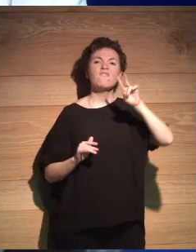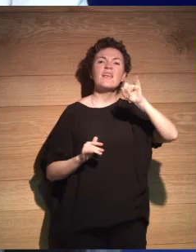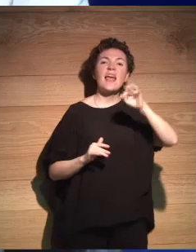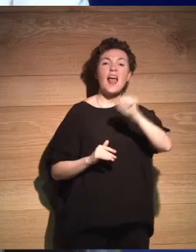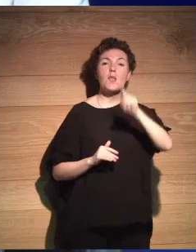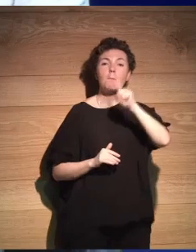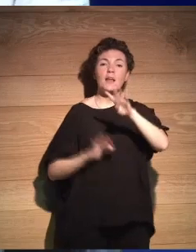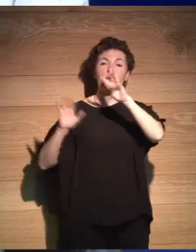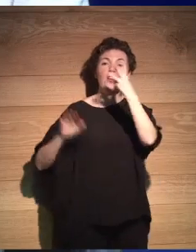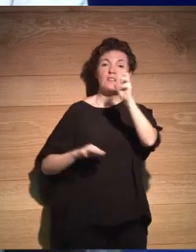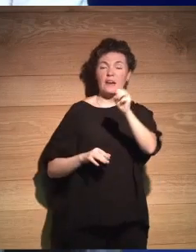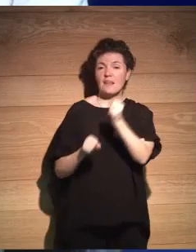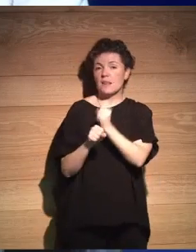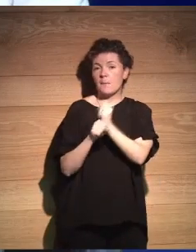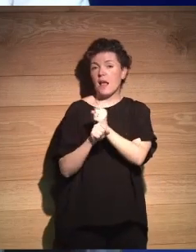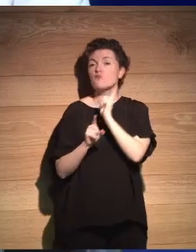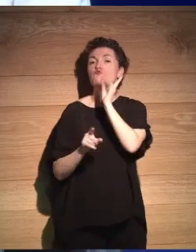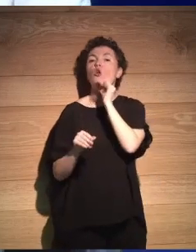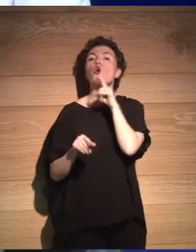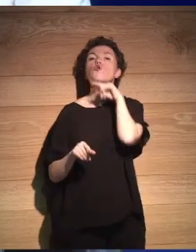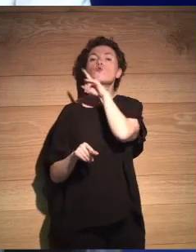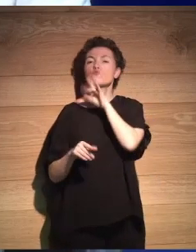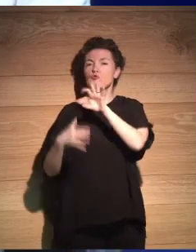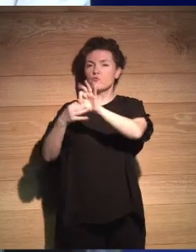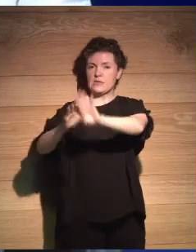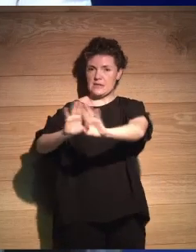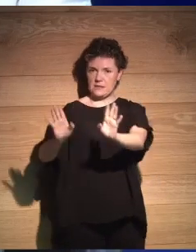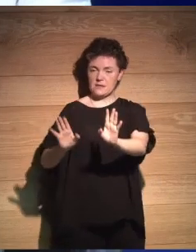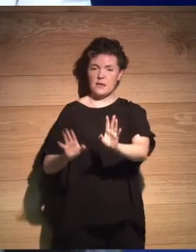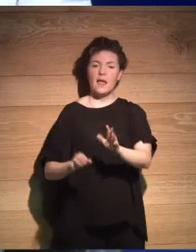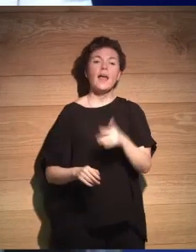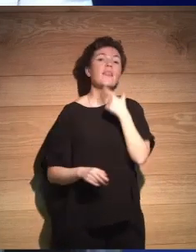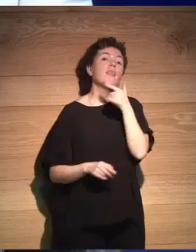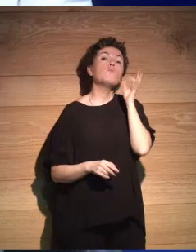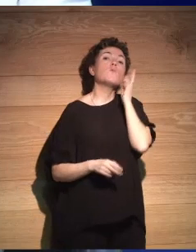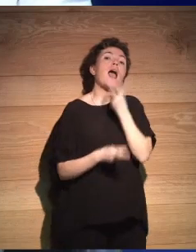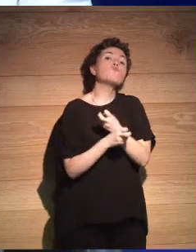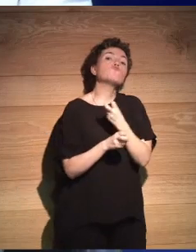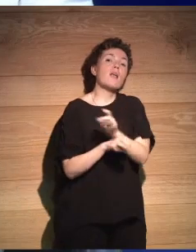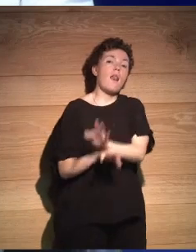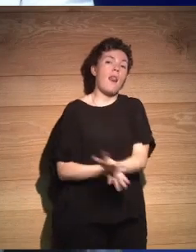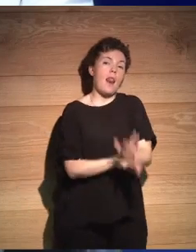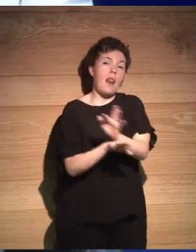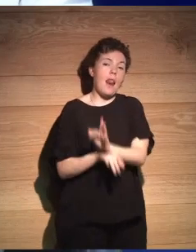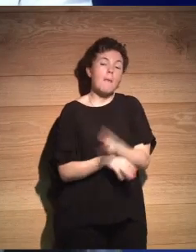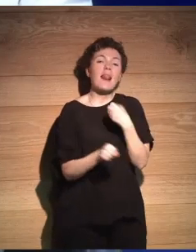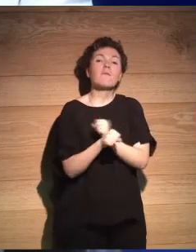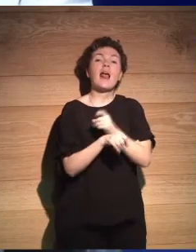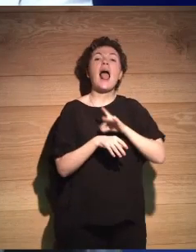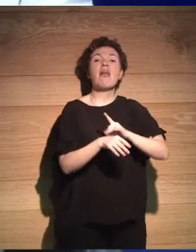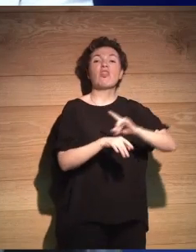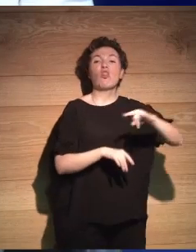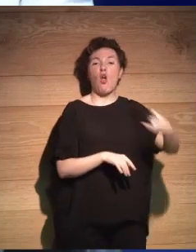años 30, trabajaba para los rusos. Dicen que fue una austríaca la que le convenció a trabajar como agente doble.